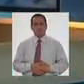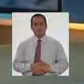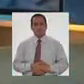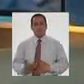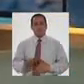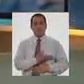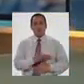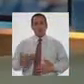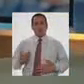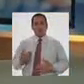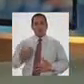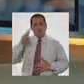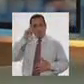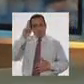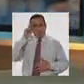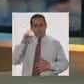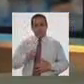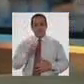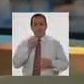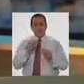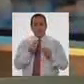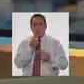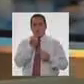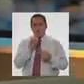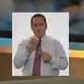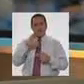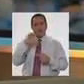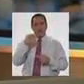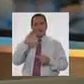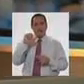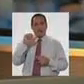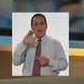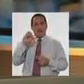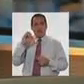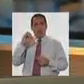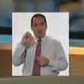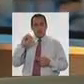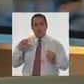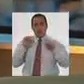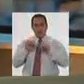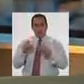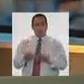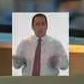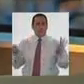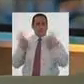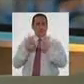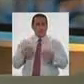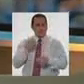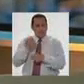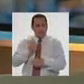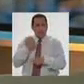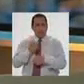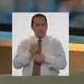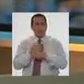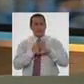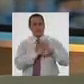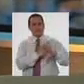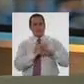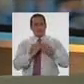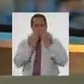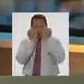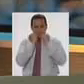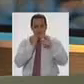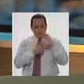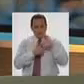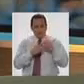El gobierno confía en que el cacao será una de las herramientas para vencer el narcotráfico y la minería ilegal. Con este objetivo, el presidente del Consejo de